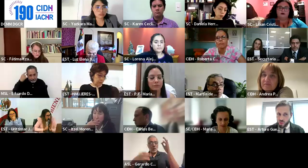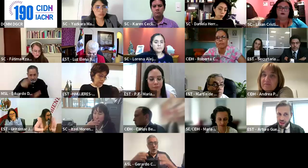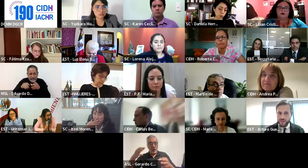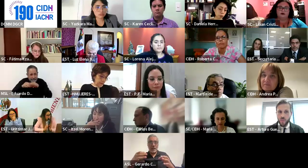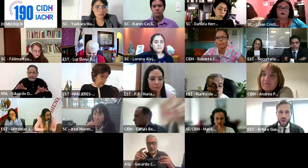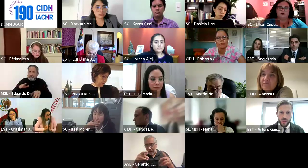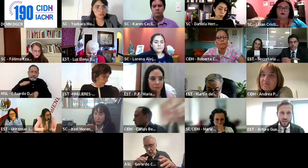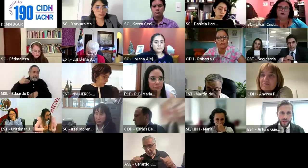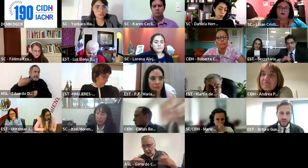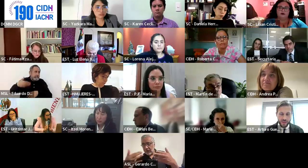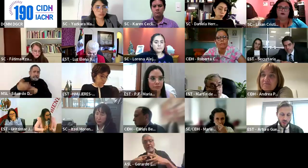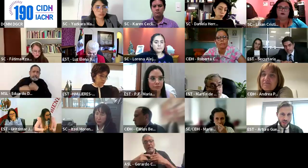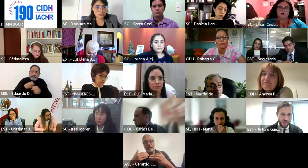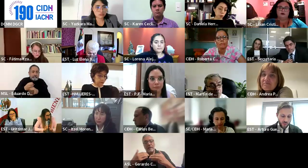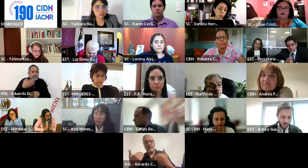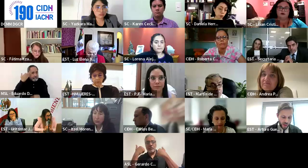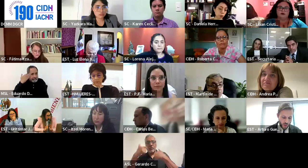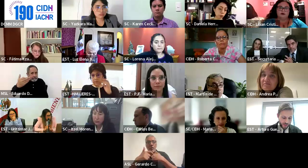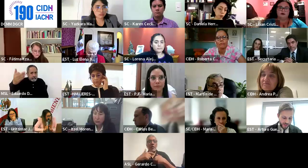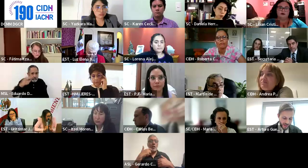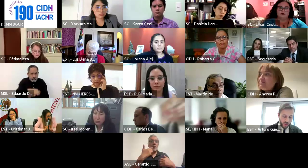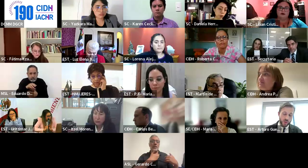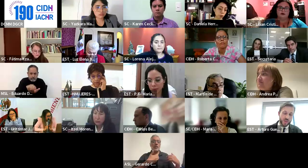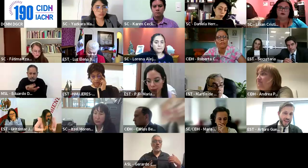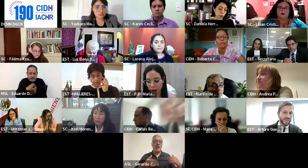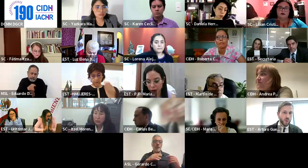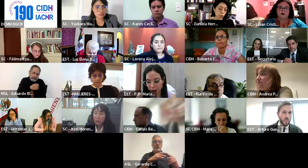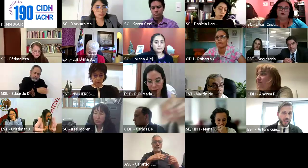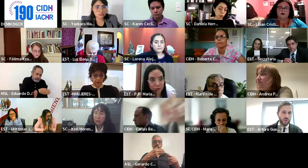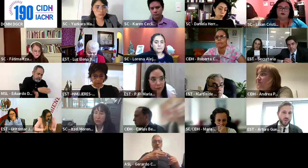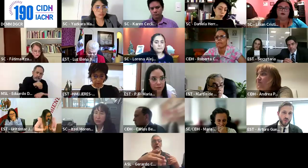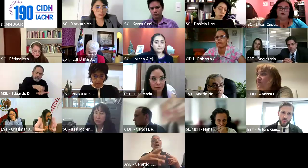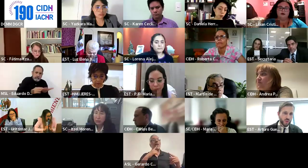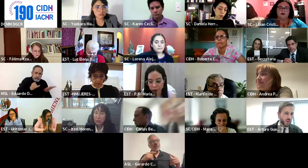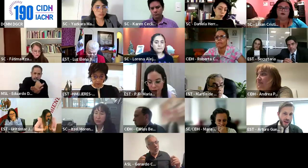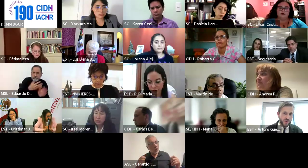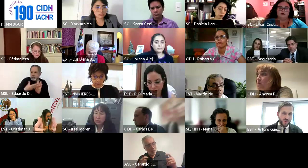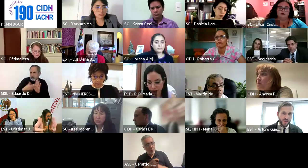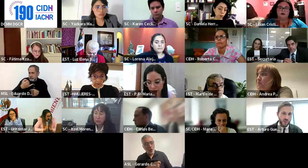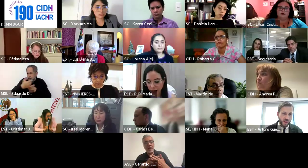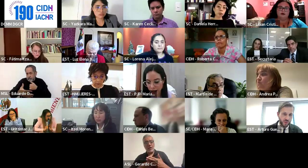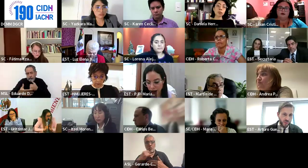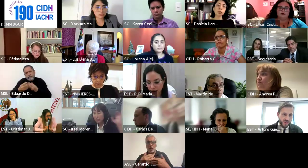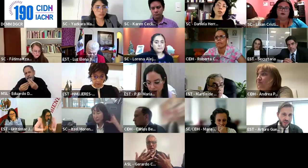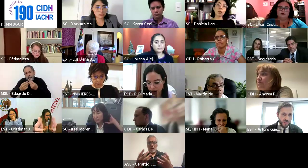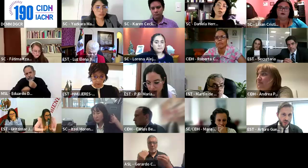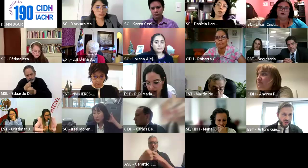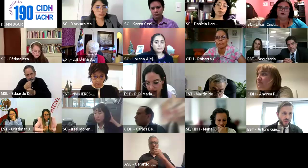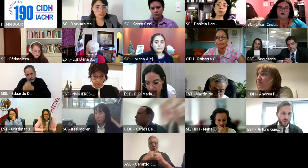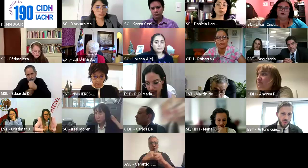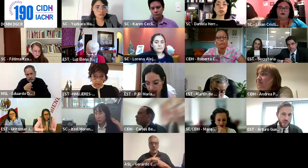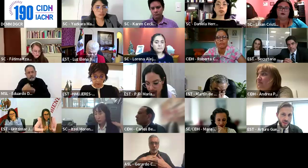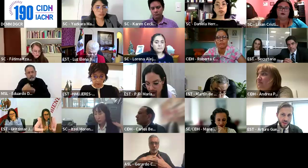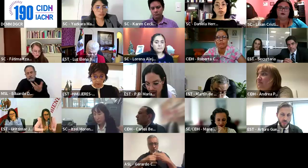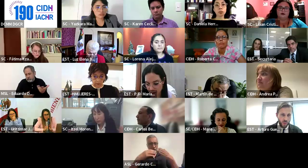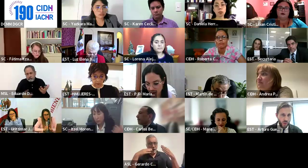otros años más, en buena medida a partir de que los precedentes fueron vinculantes. Entonces, ha sido complejo y estos proyectos llevan años. El proyecto de justicia centrada en personas